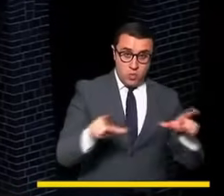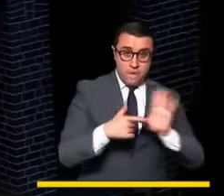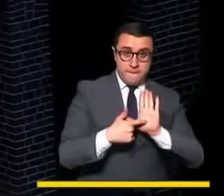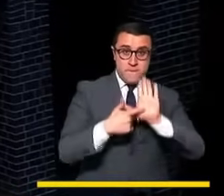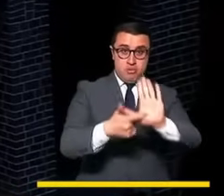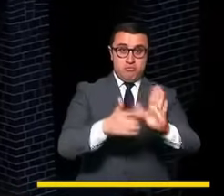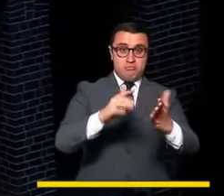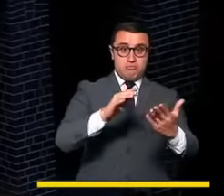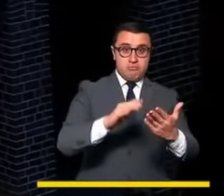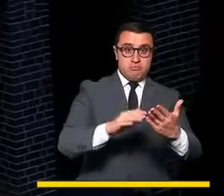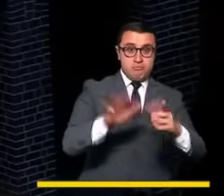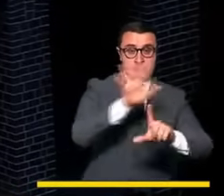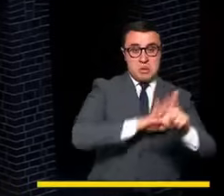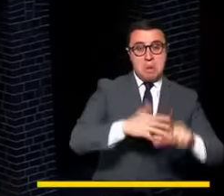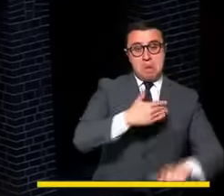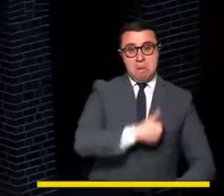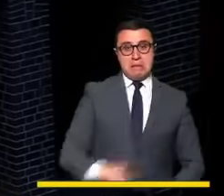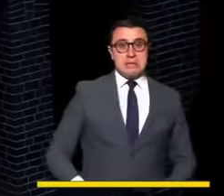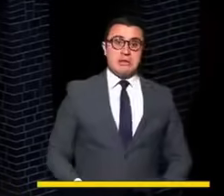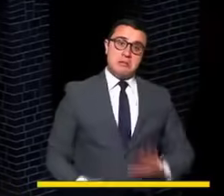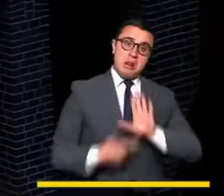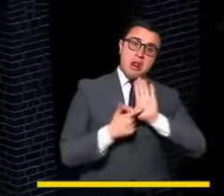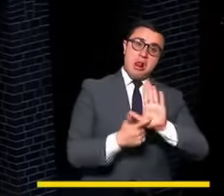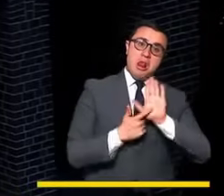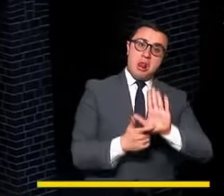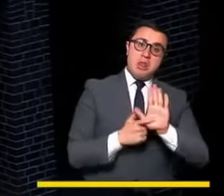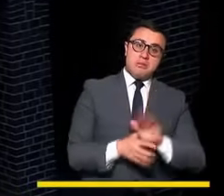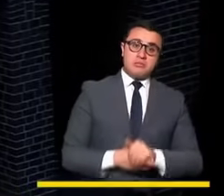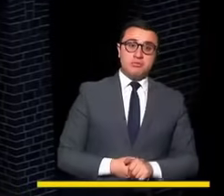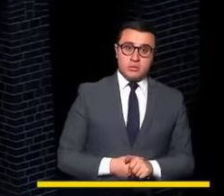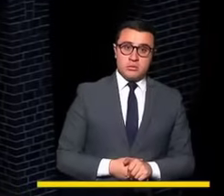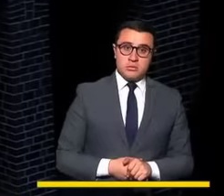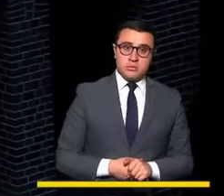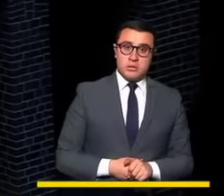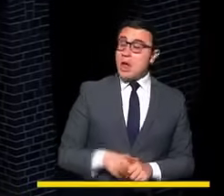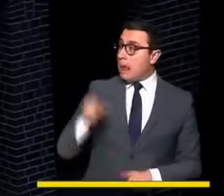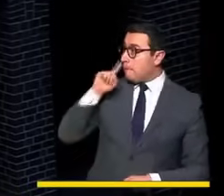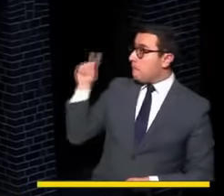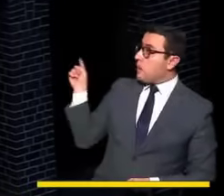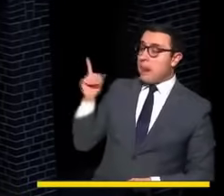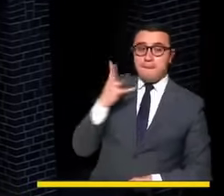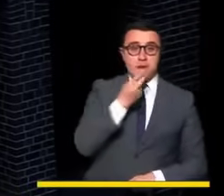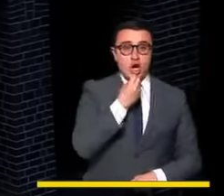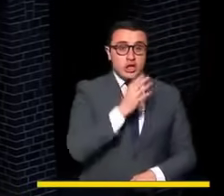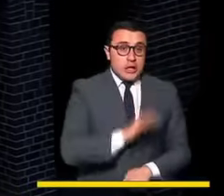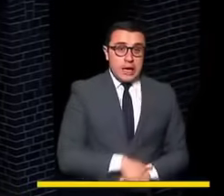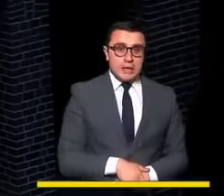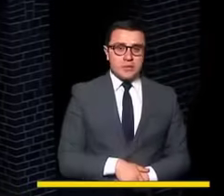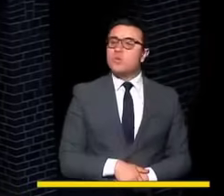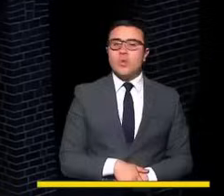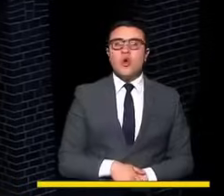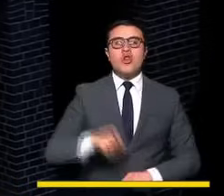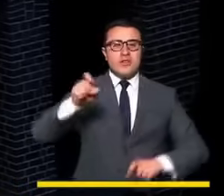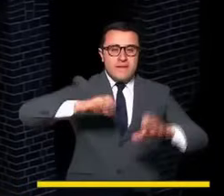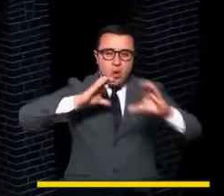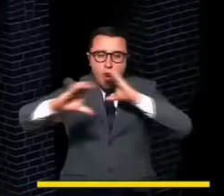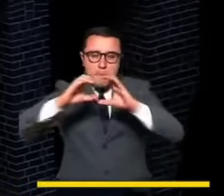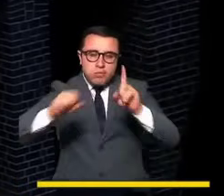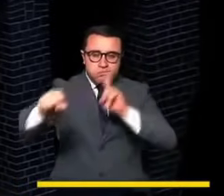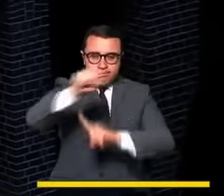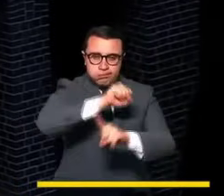Colombia. Tiene que utilizar los métodos modernos de comunicación social en donde nos